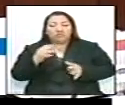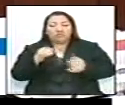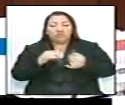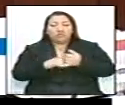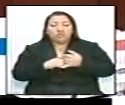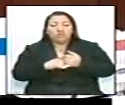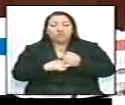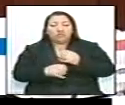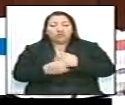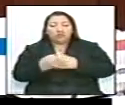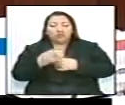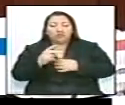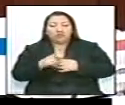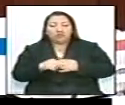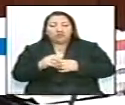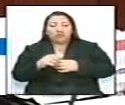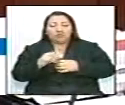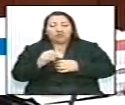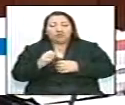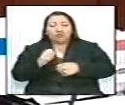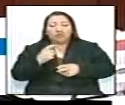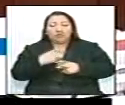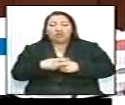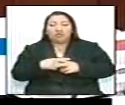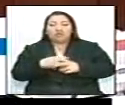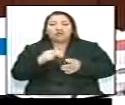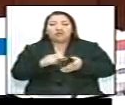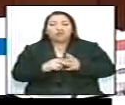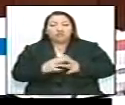2000, el ex